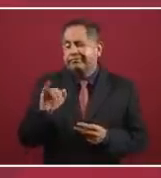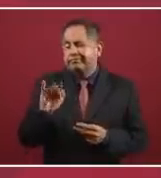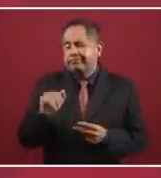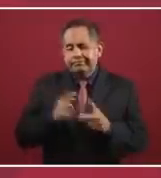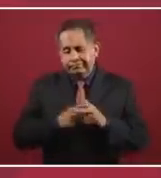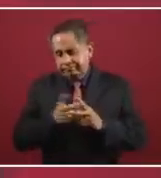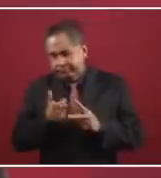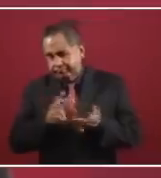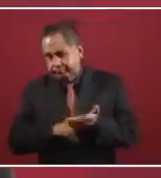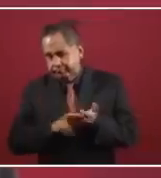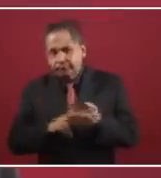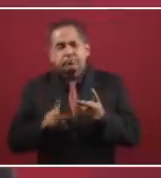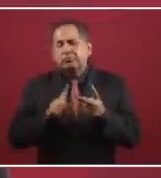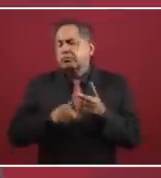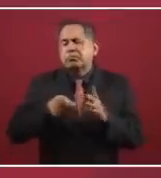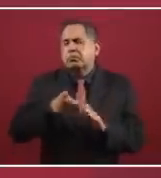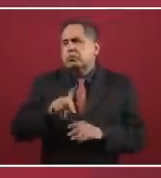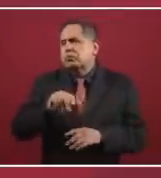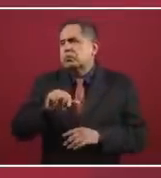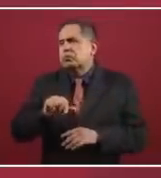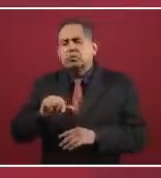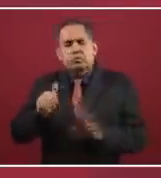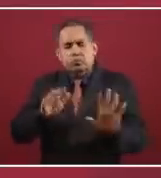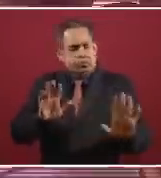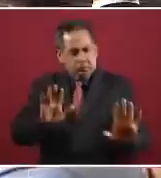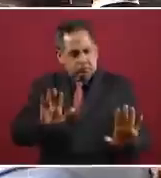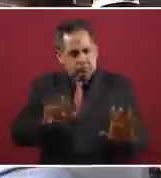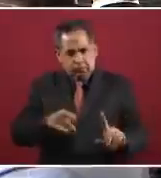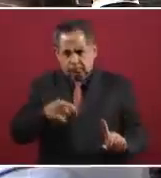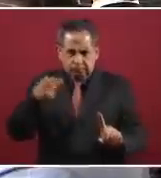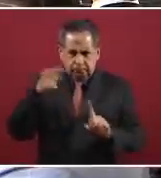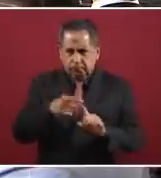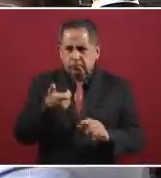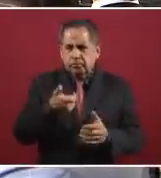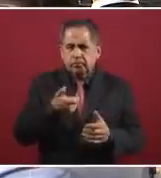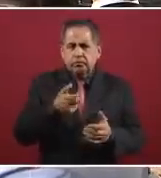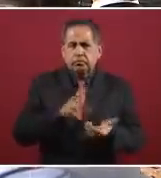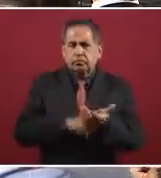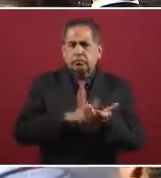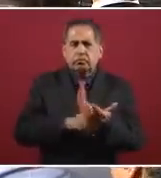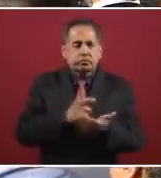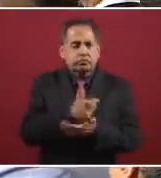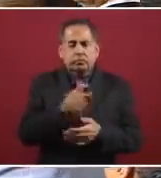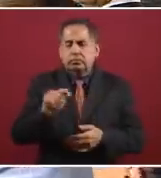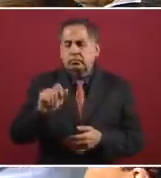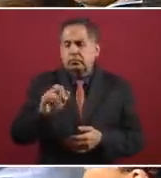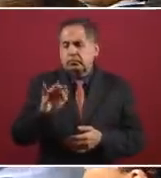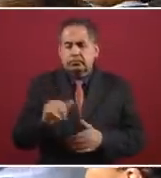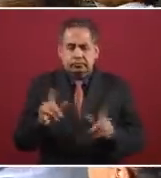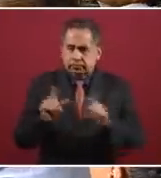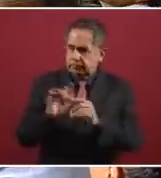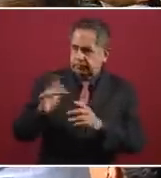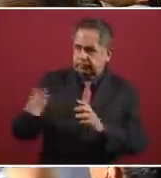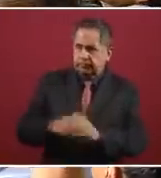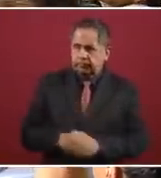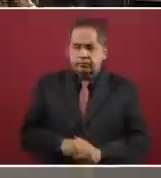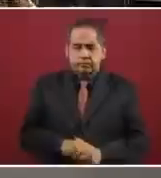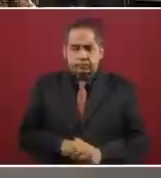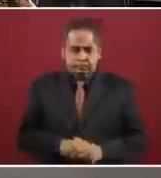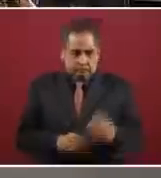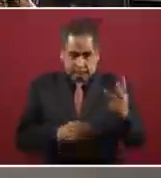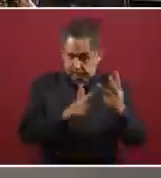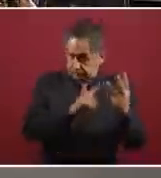y otros temas, pero fundamentalmente tarifa. Tarifa, gracias. A ver, ya vamos